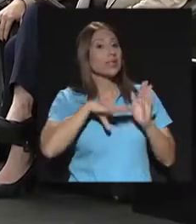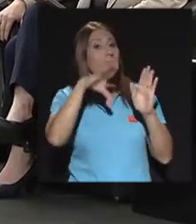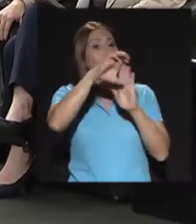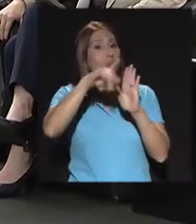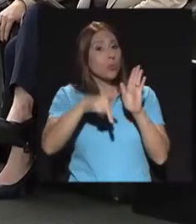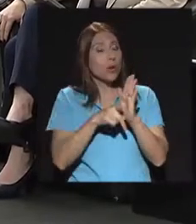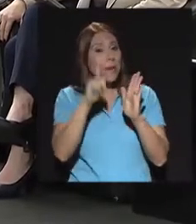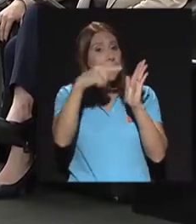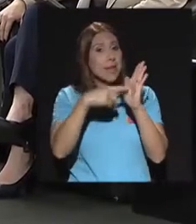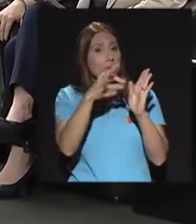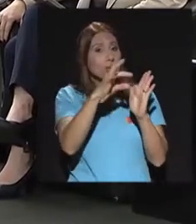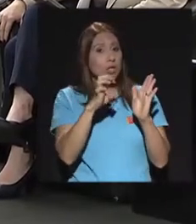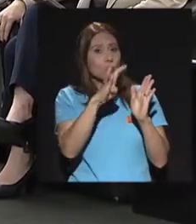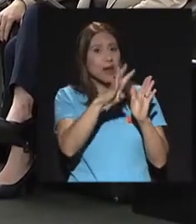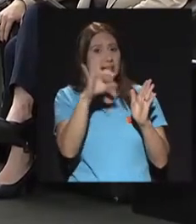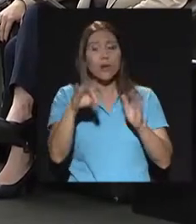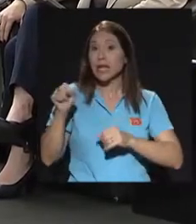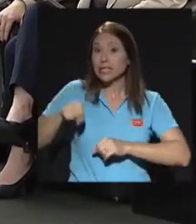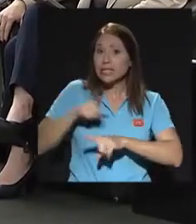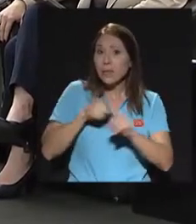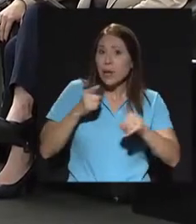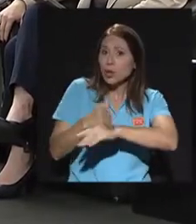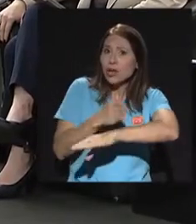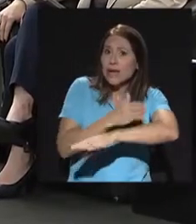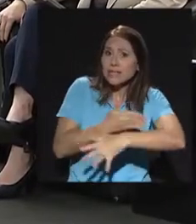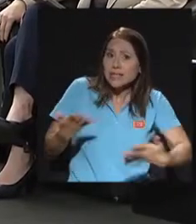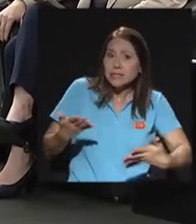49. El Código de Comercio es de